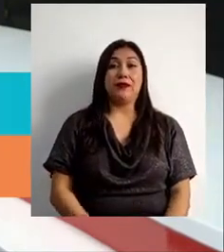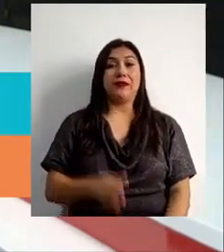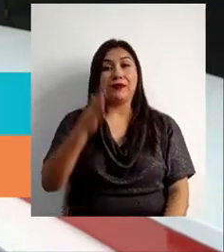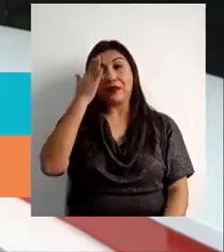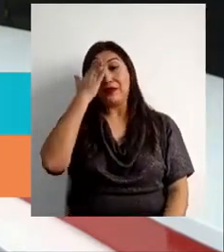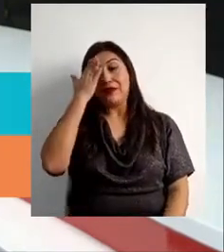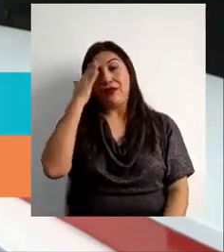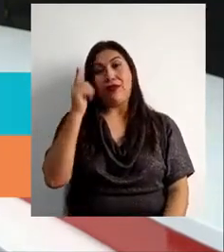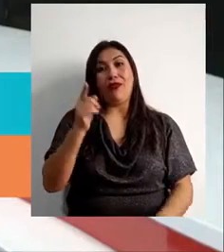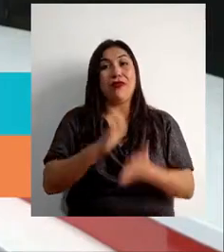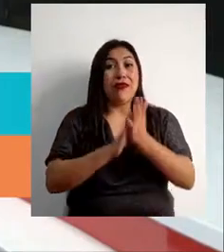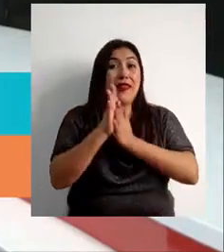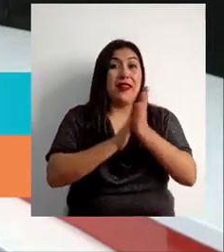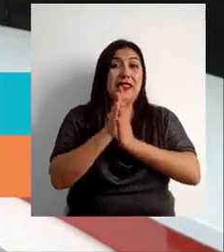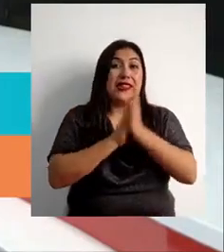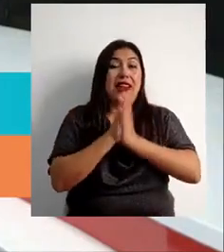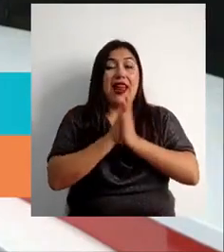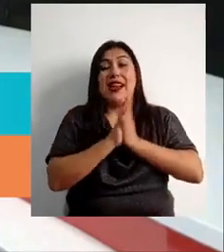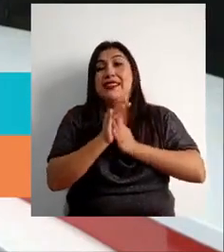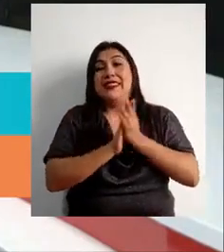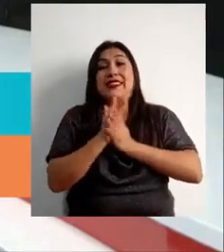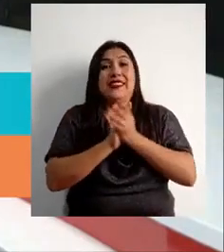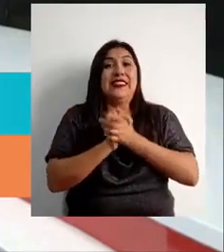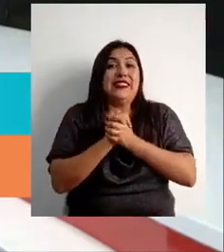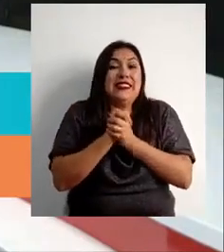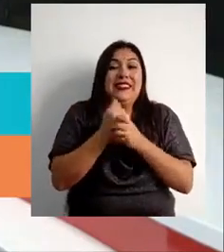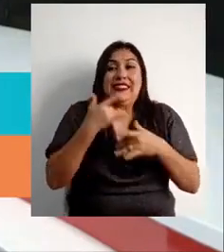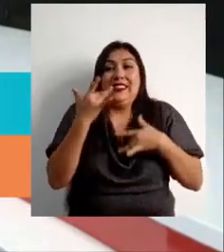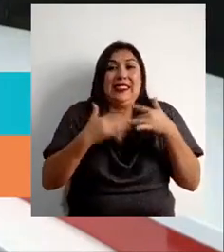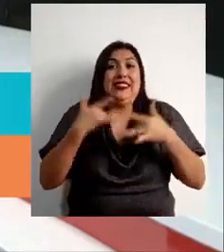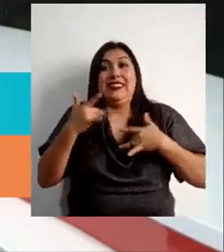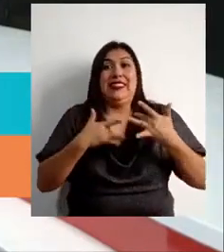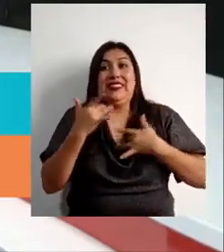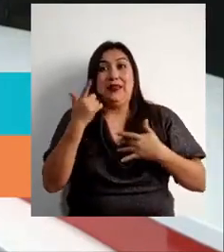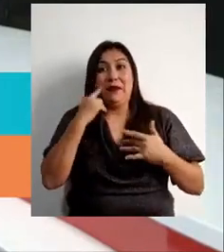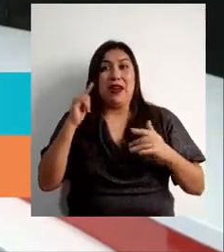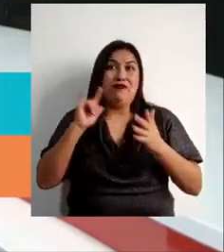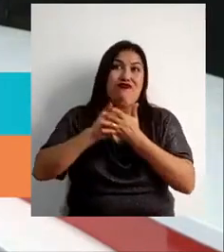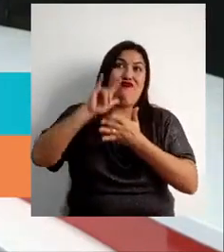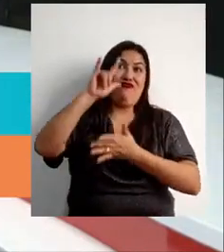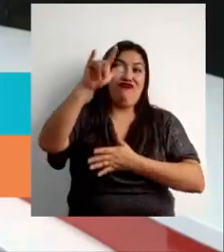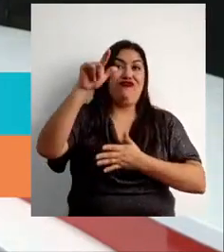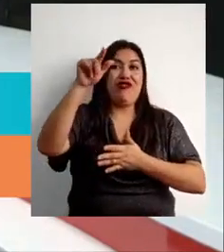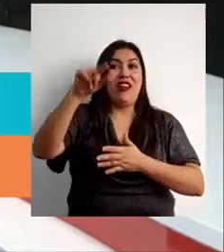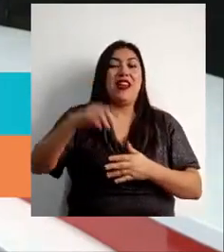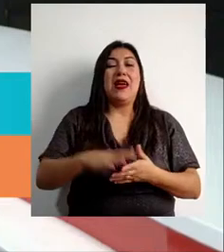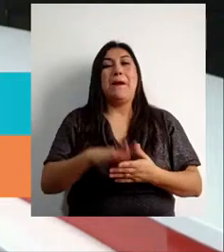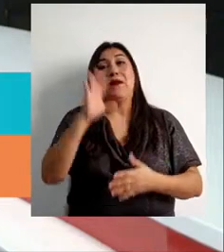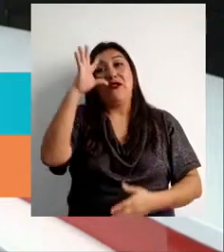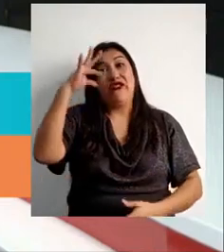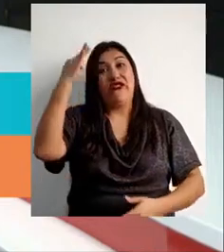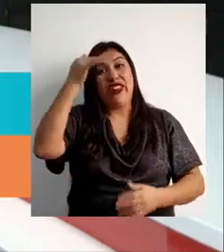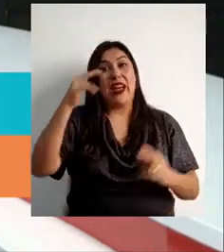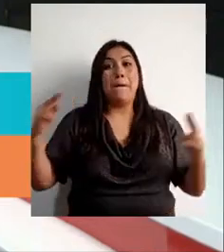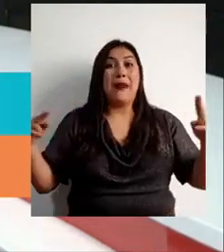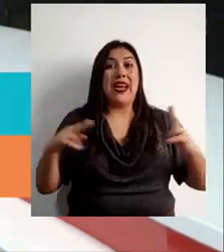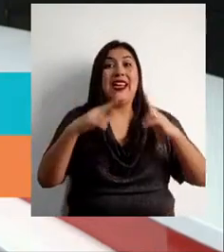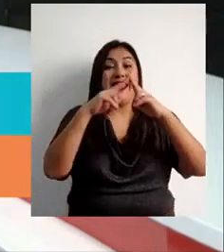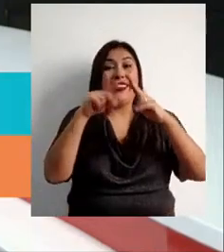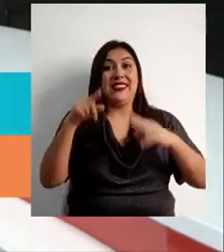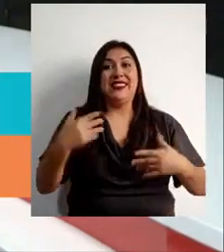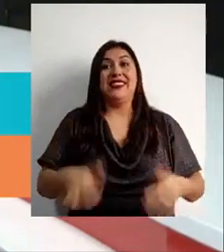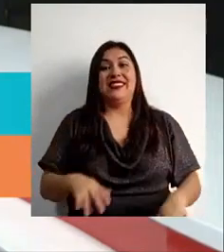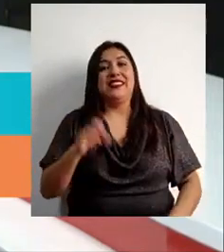están bien altos con nuestra participación en París 2024. Así es, la presencia peruana en los